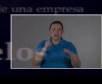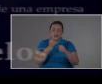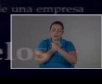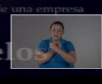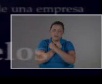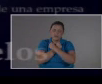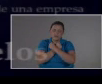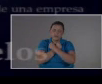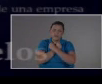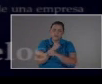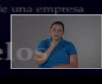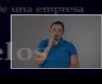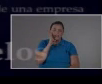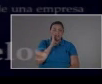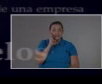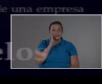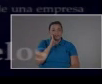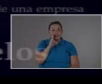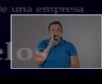Un embarazo interrumpido.